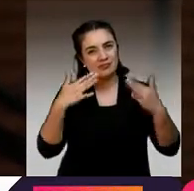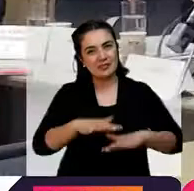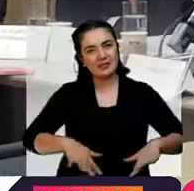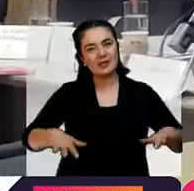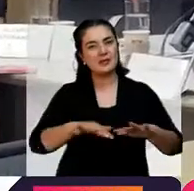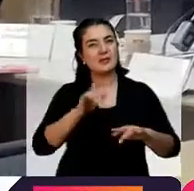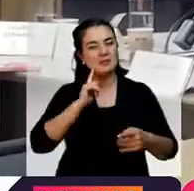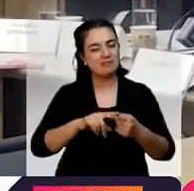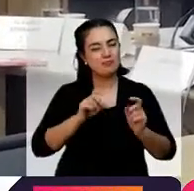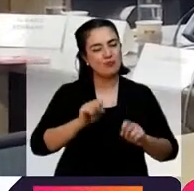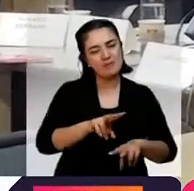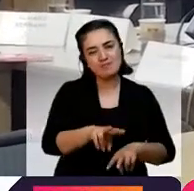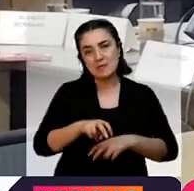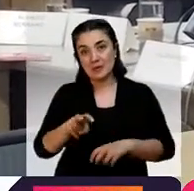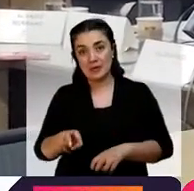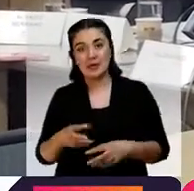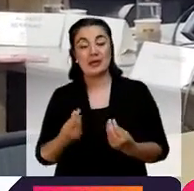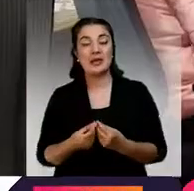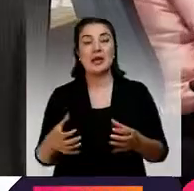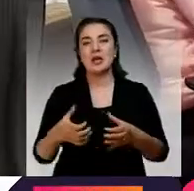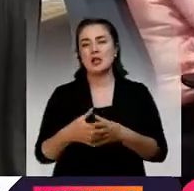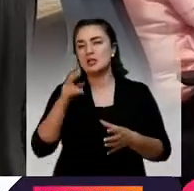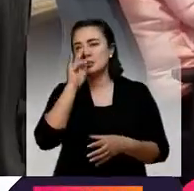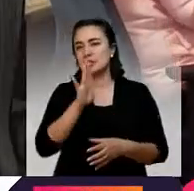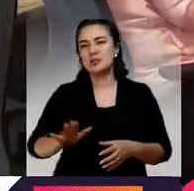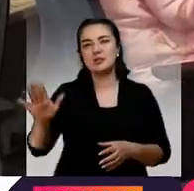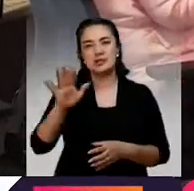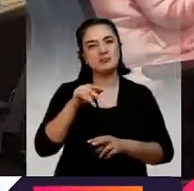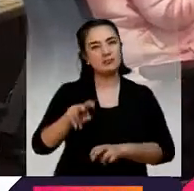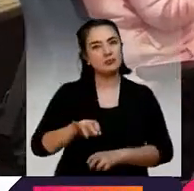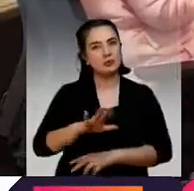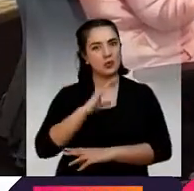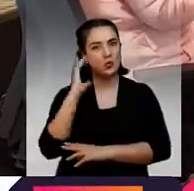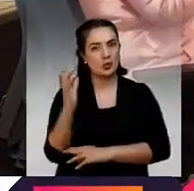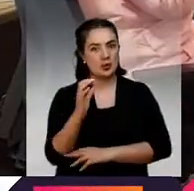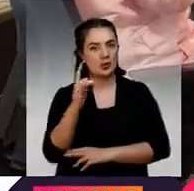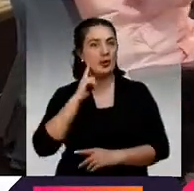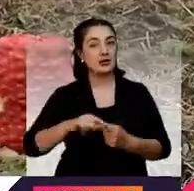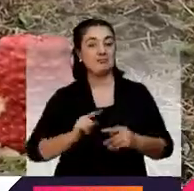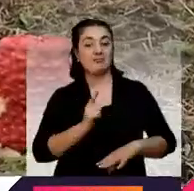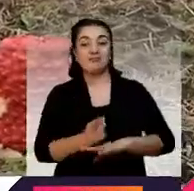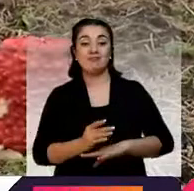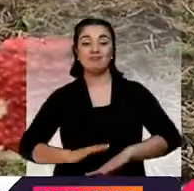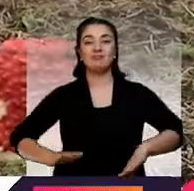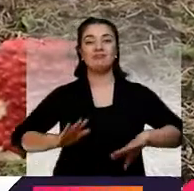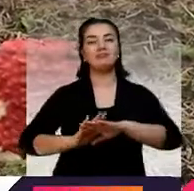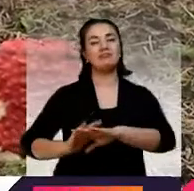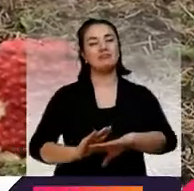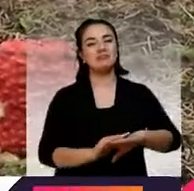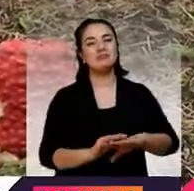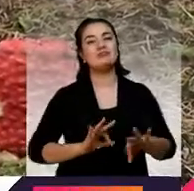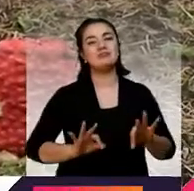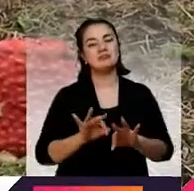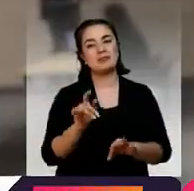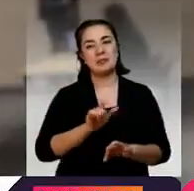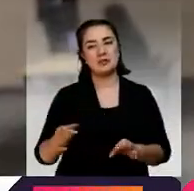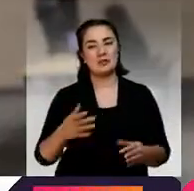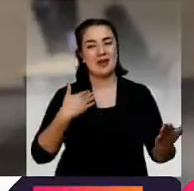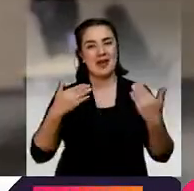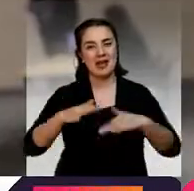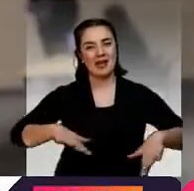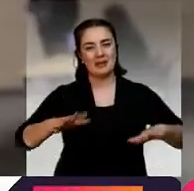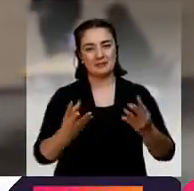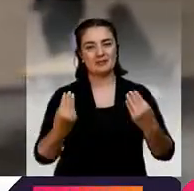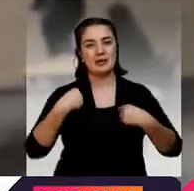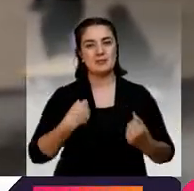producción. Desde la Asociación Nacional de Industriales de Colombia, el memorando de entendimiento va a permitir empoderar a los campesinos.